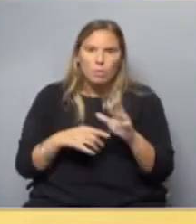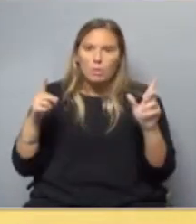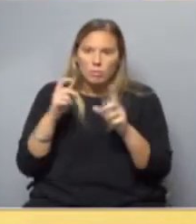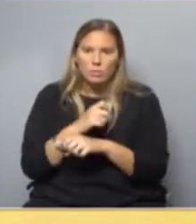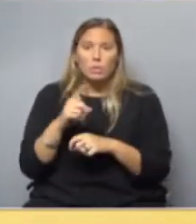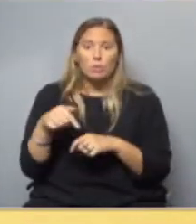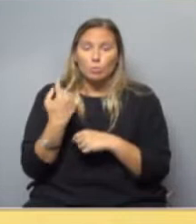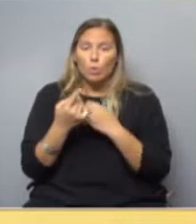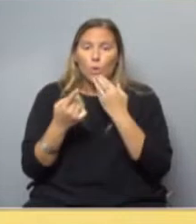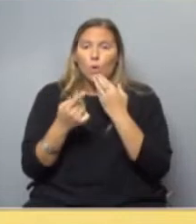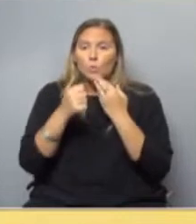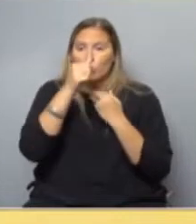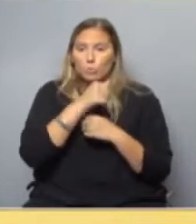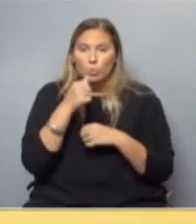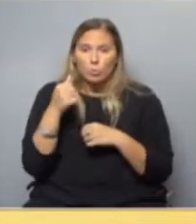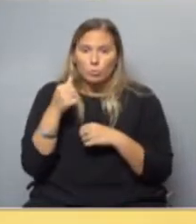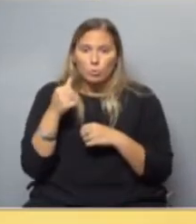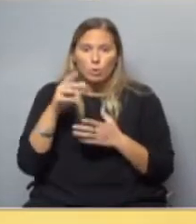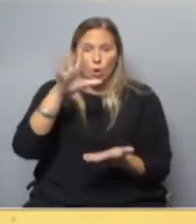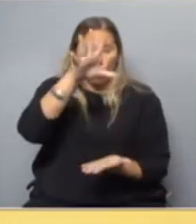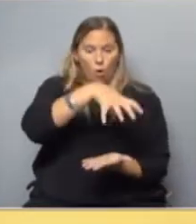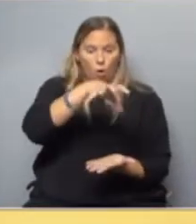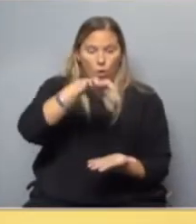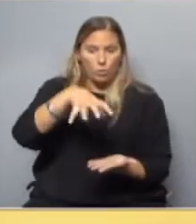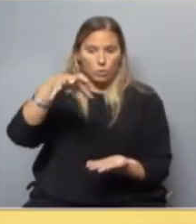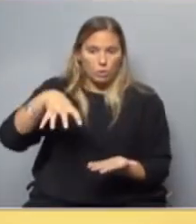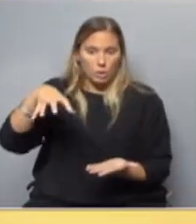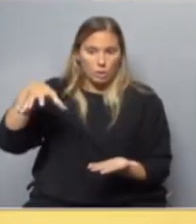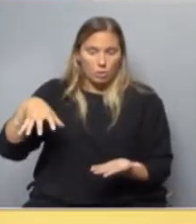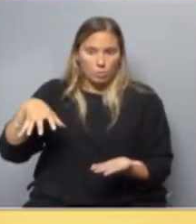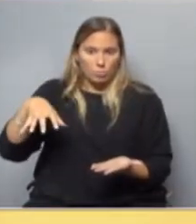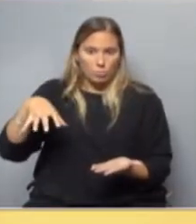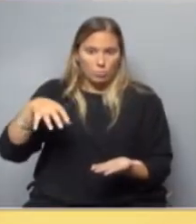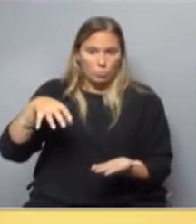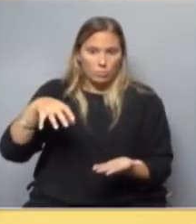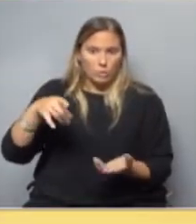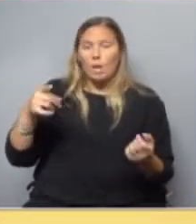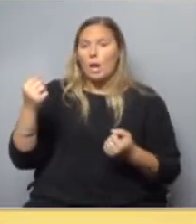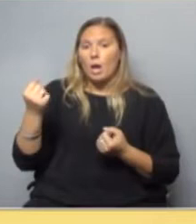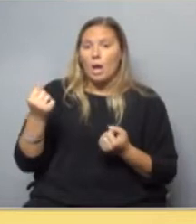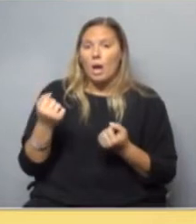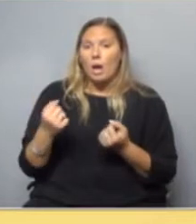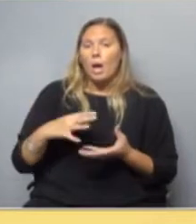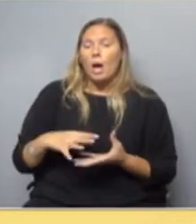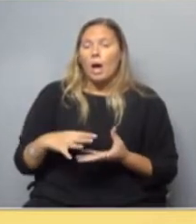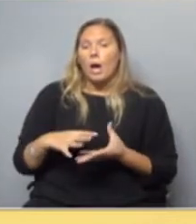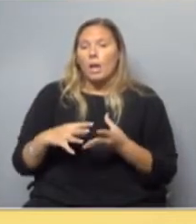se resolvieron con contenedores estándar de tráfico marítimo adaptados,